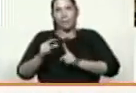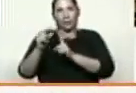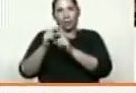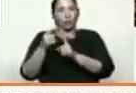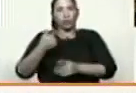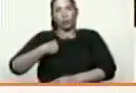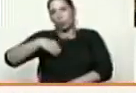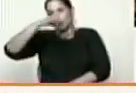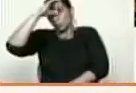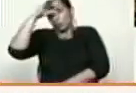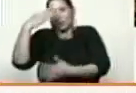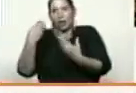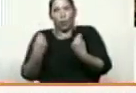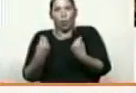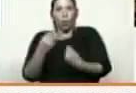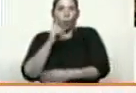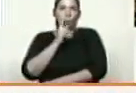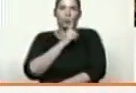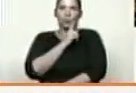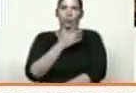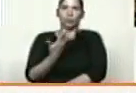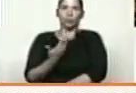cómo llamarlo.